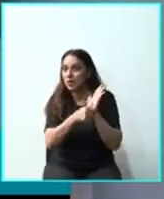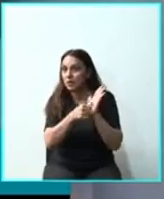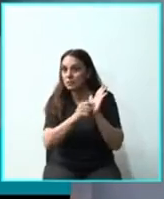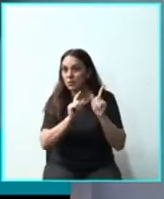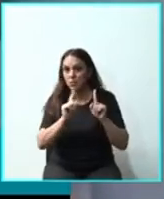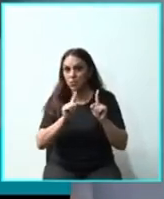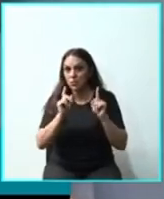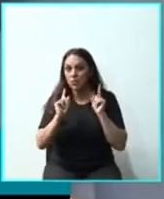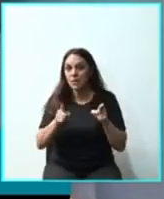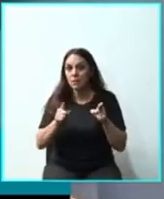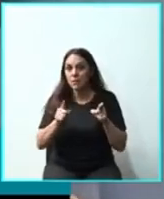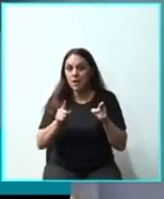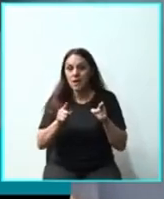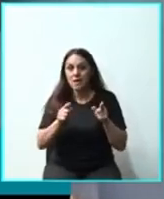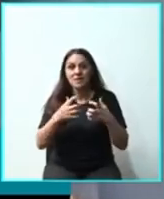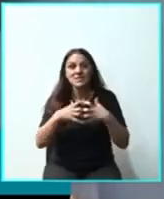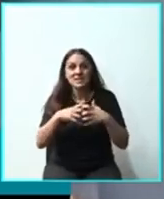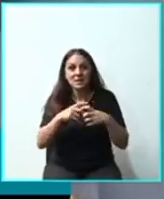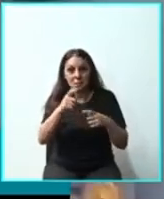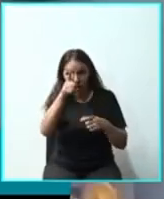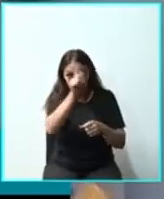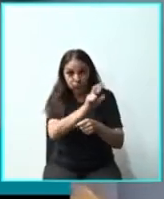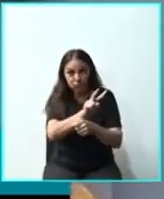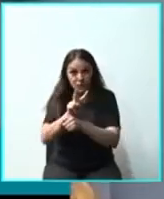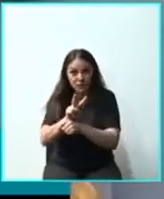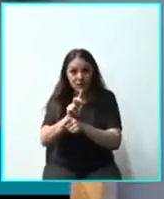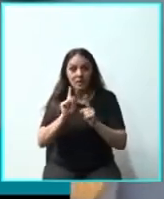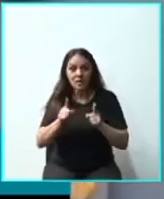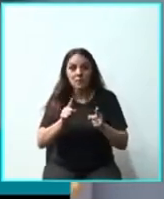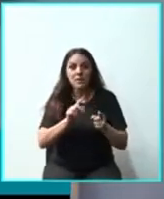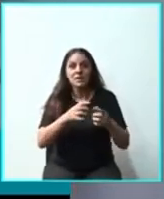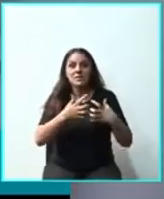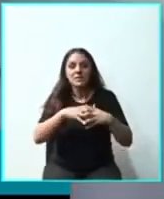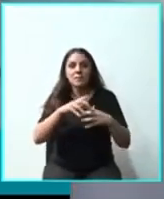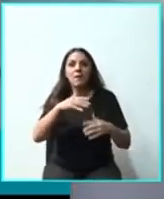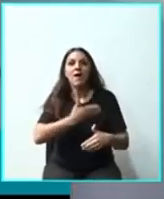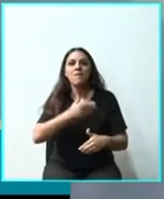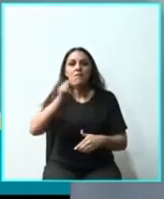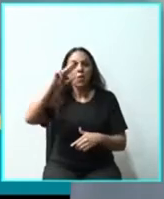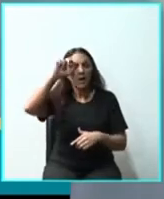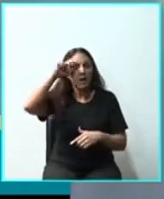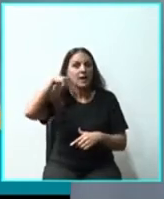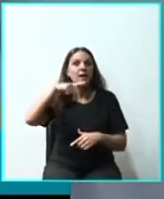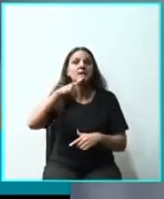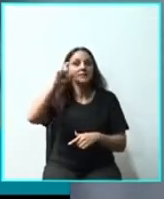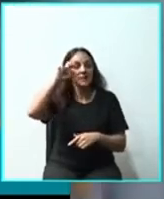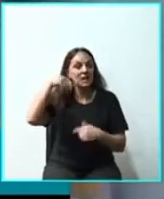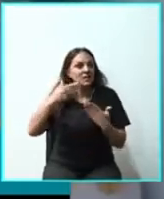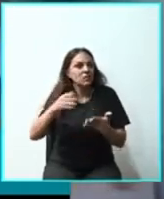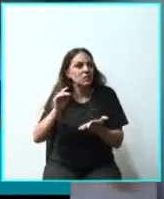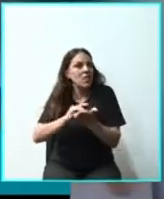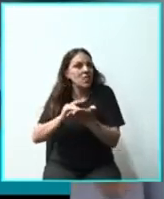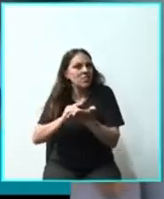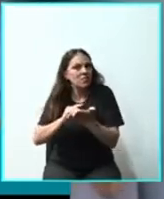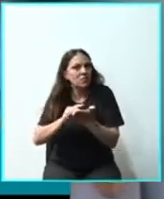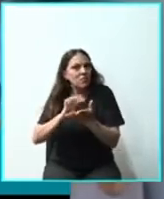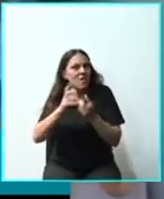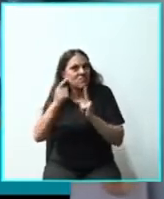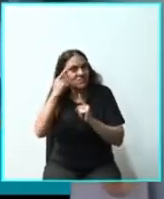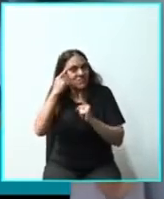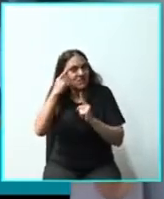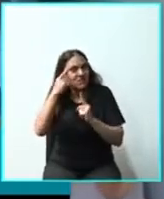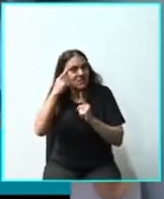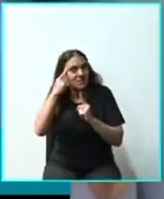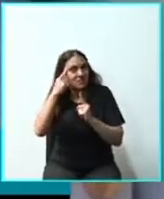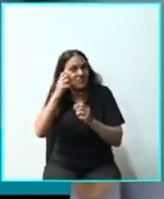sistema preventivo y el sistema forense. Entonces, no me queda claro el posicionamiento de la diputada y de Frente de Todos.